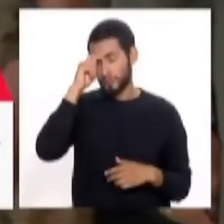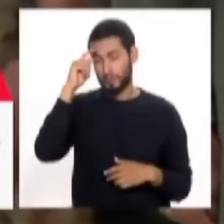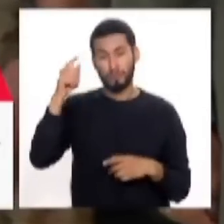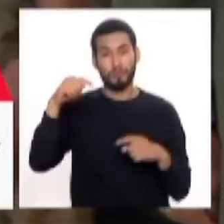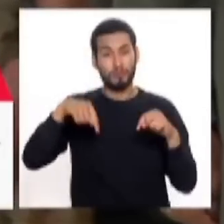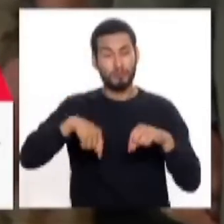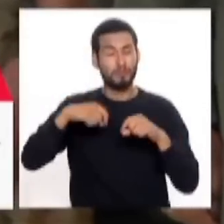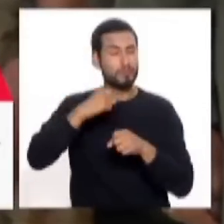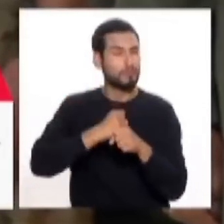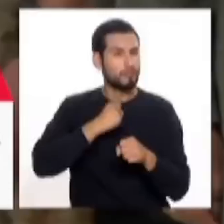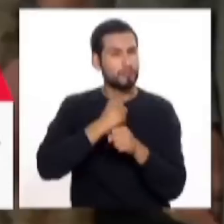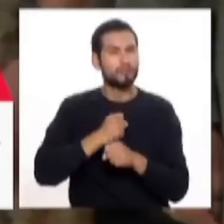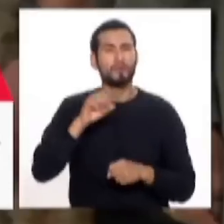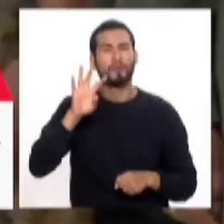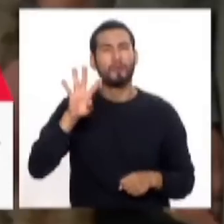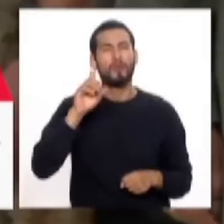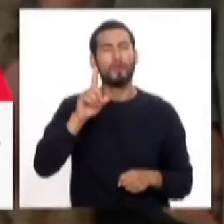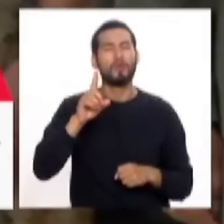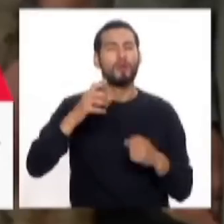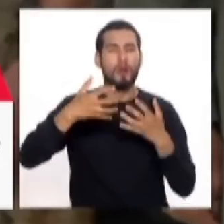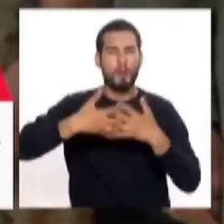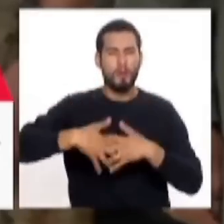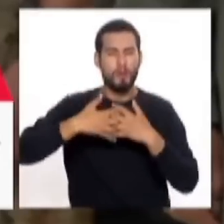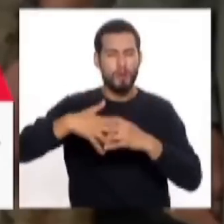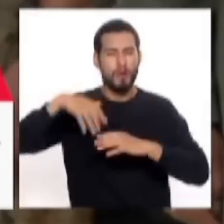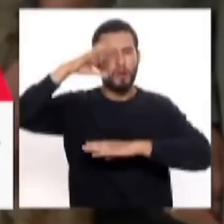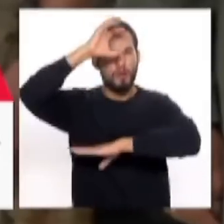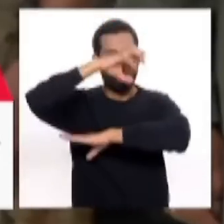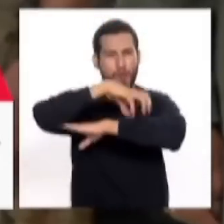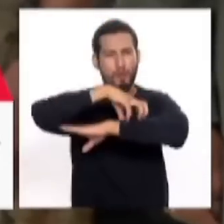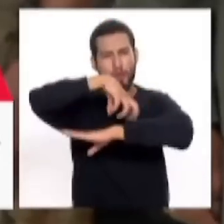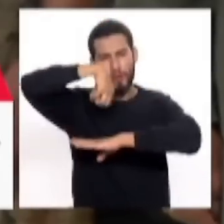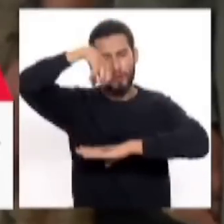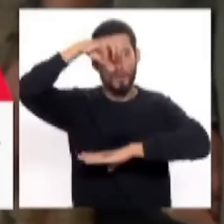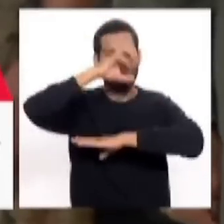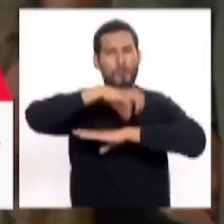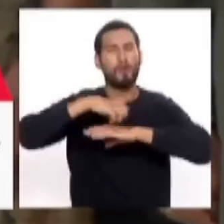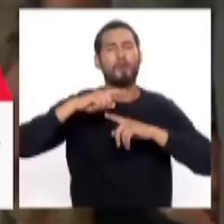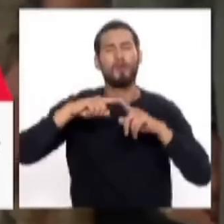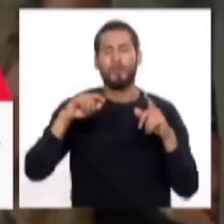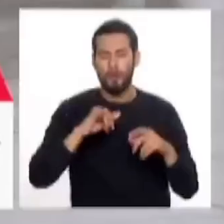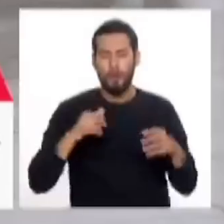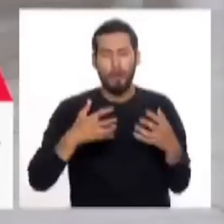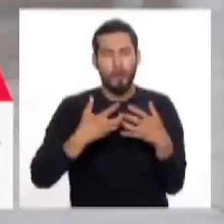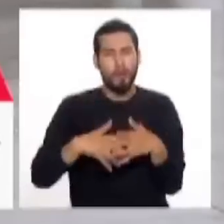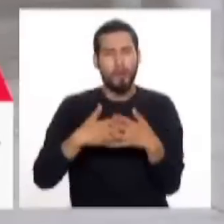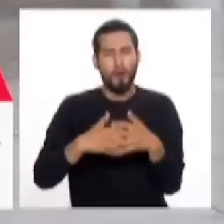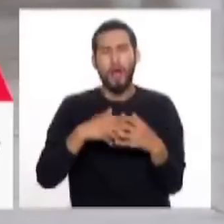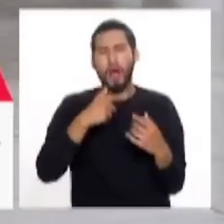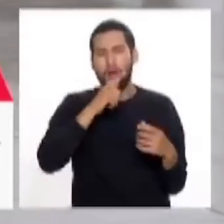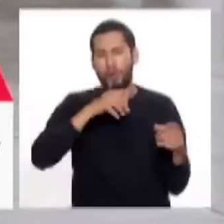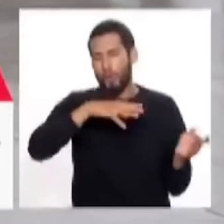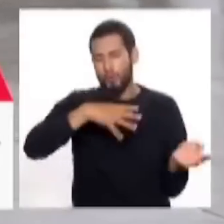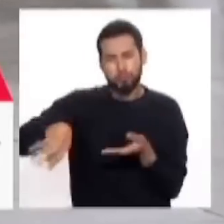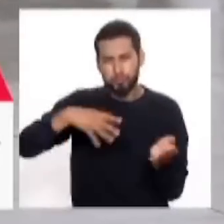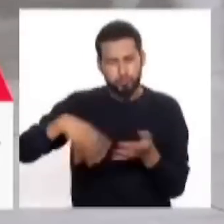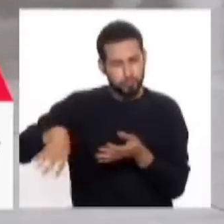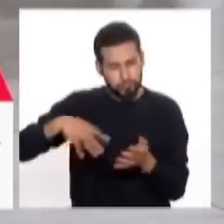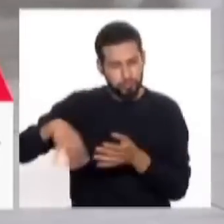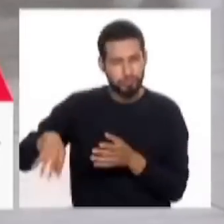trabajando 41 maquinarias y equipos como hidrojets y motobombas.